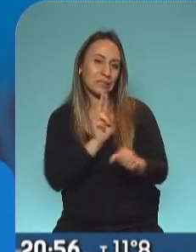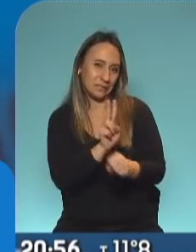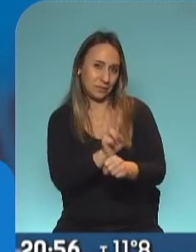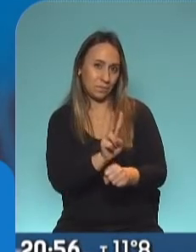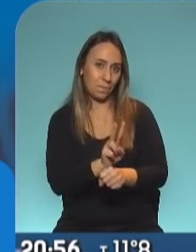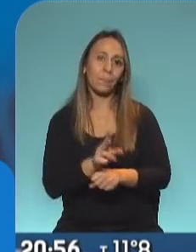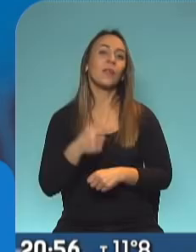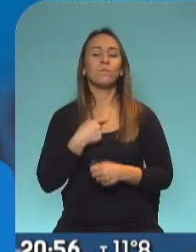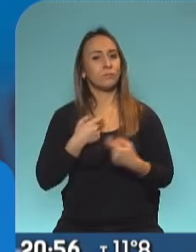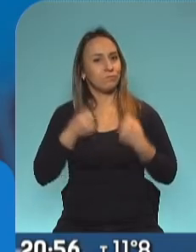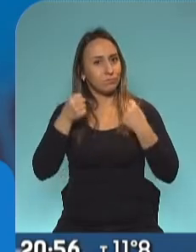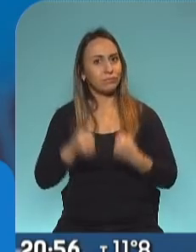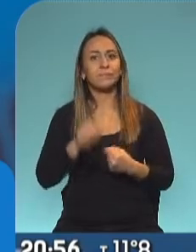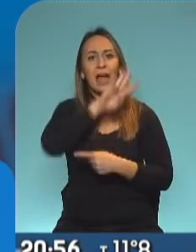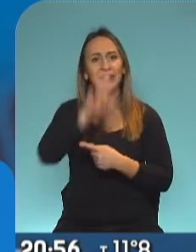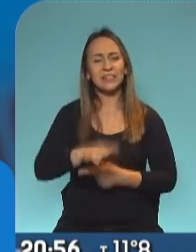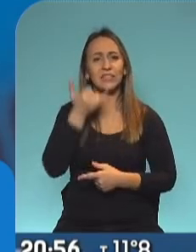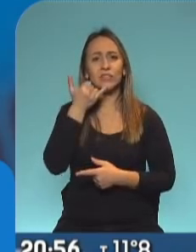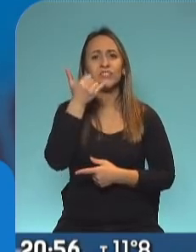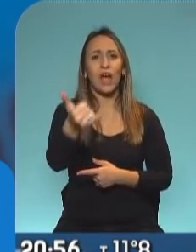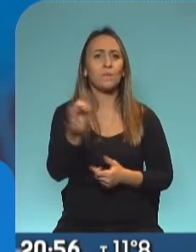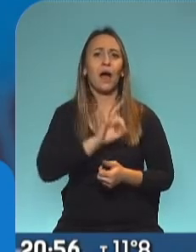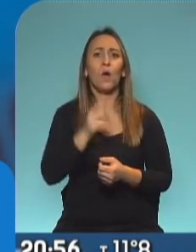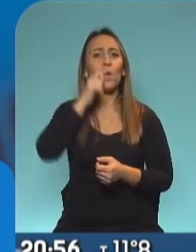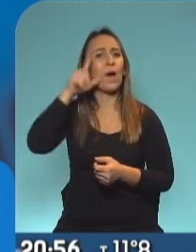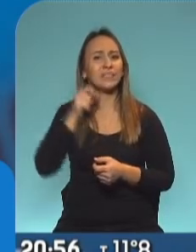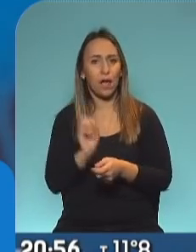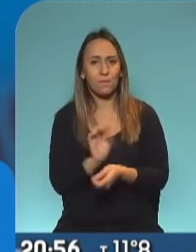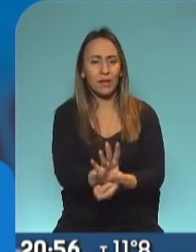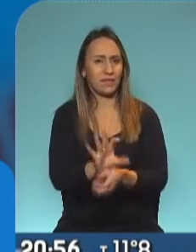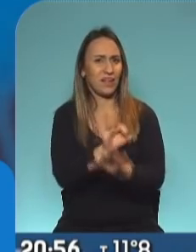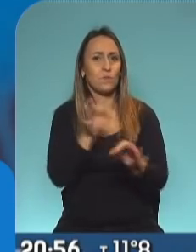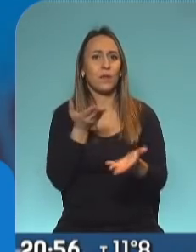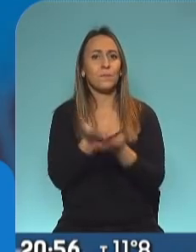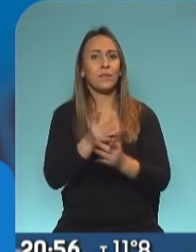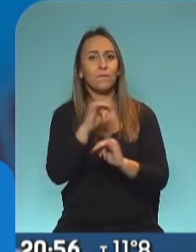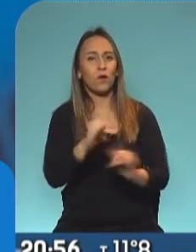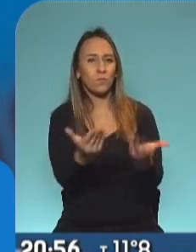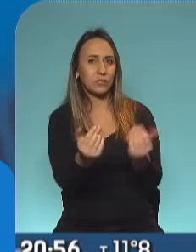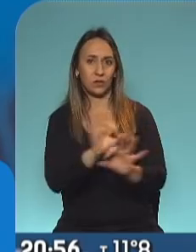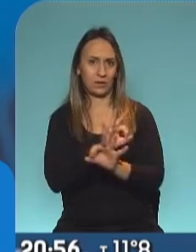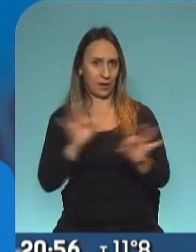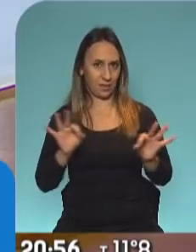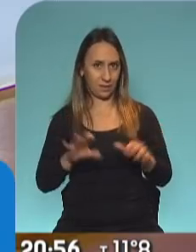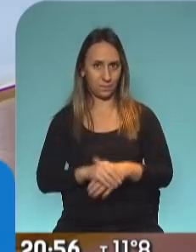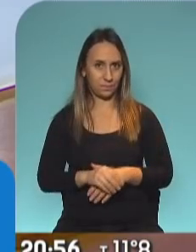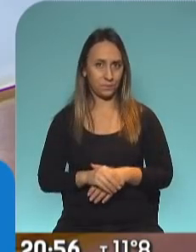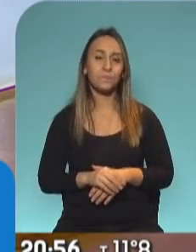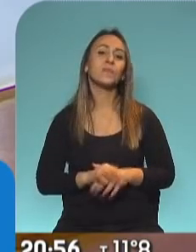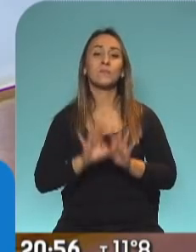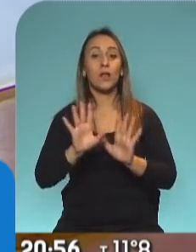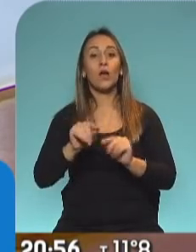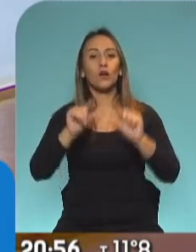idea de que ANSES no te llama por teléfono, por ningún WhatsApp para pedirte ningún tipo de información, pero sí este sistema de código